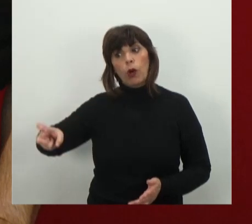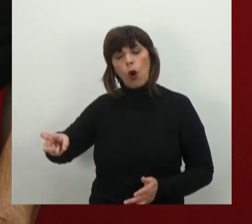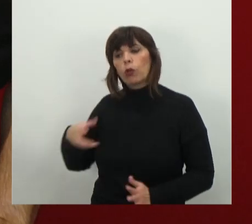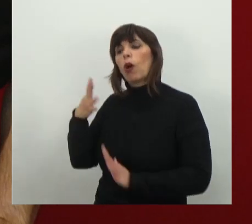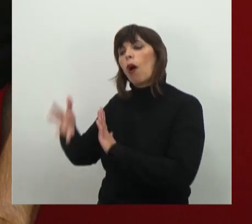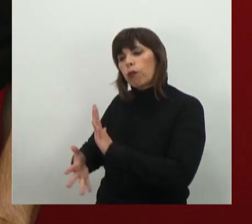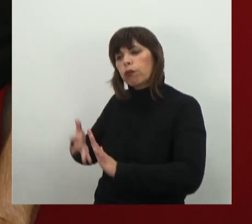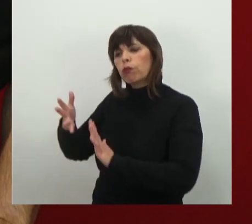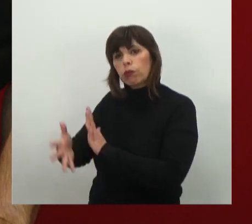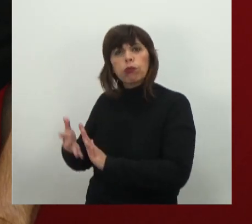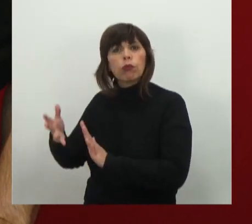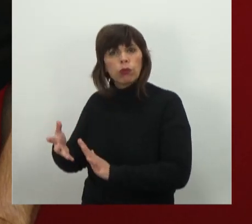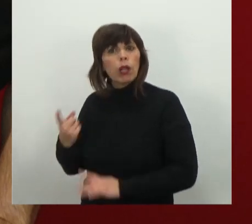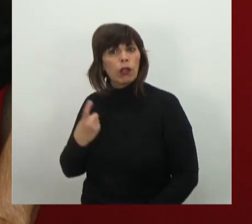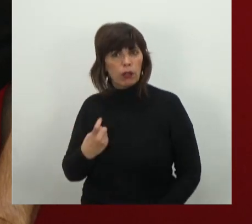Todos.